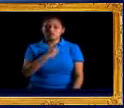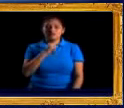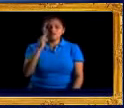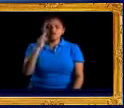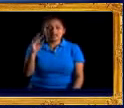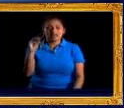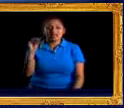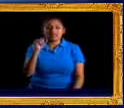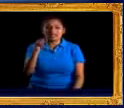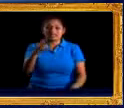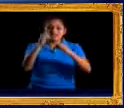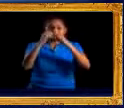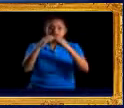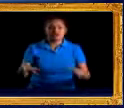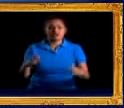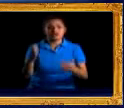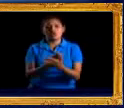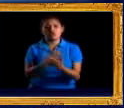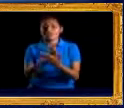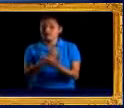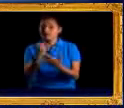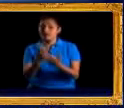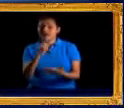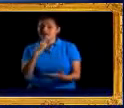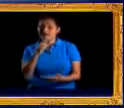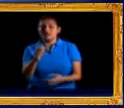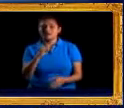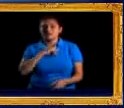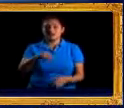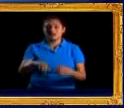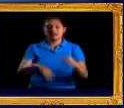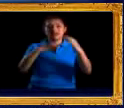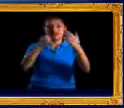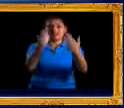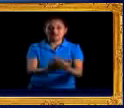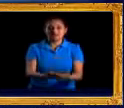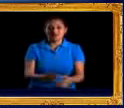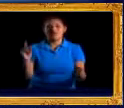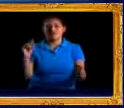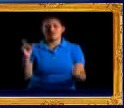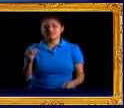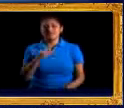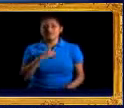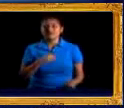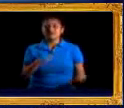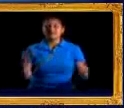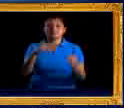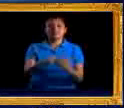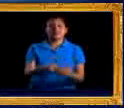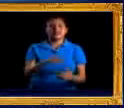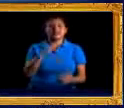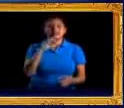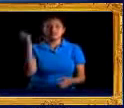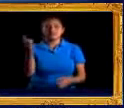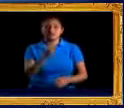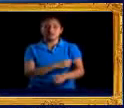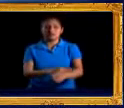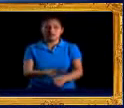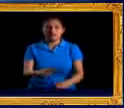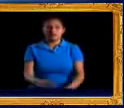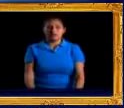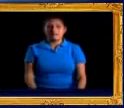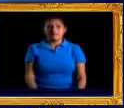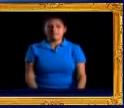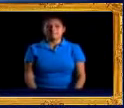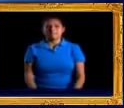este colapso financiero, hermano, está cayendo. Pero donde quiero llegar, hermano, es cuando, esta es toda la historia, pero me deja